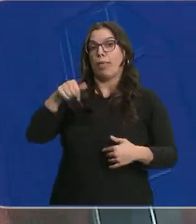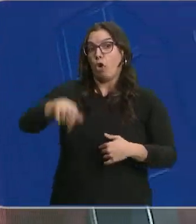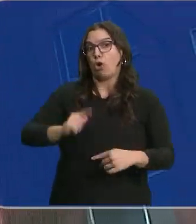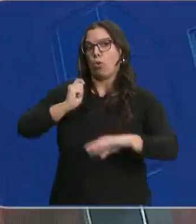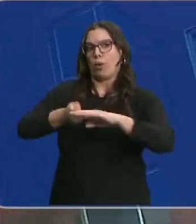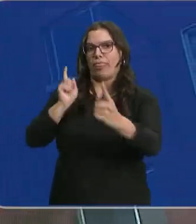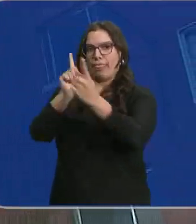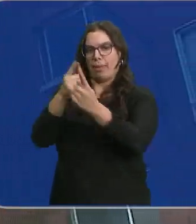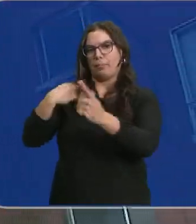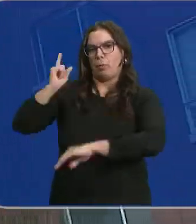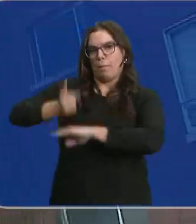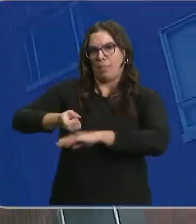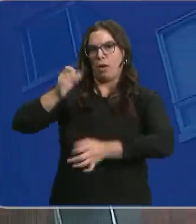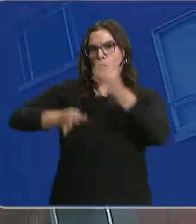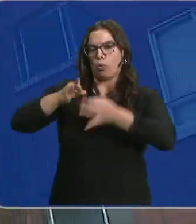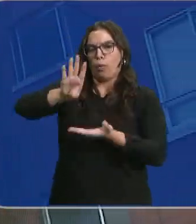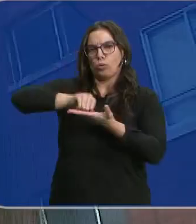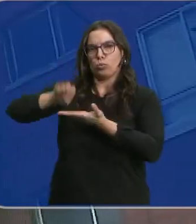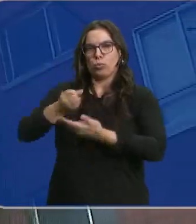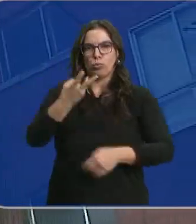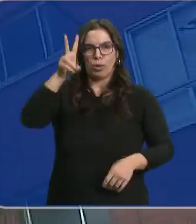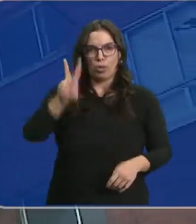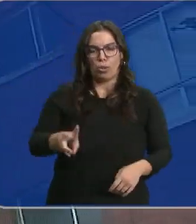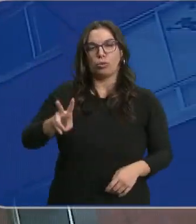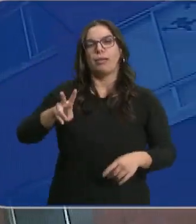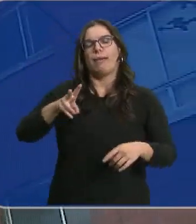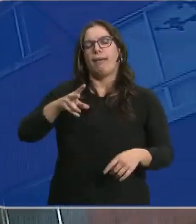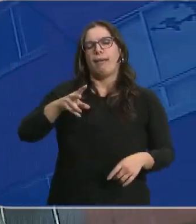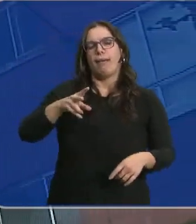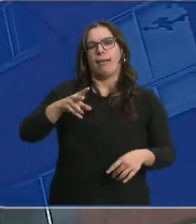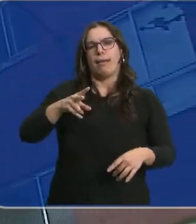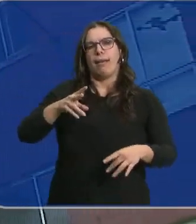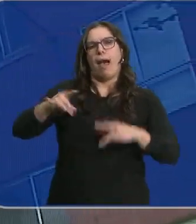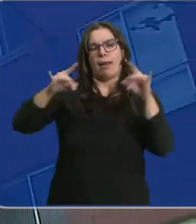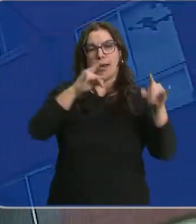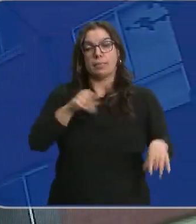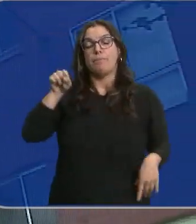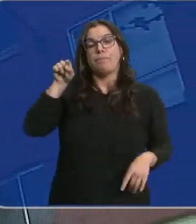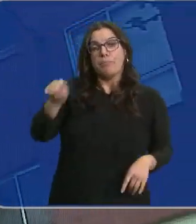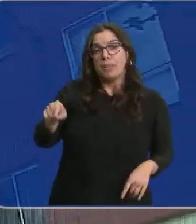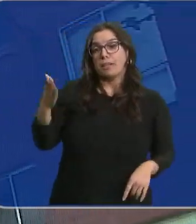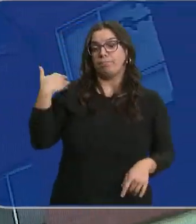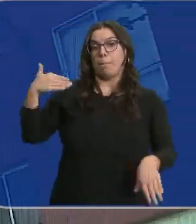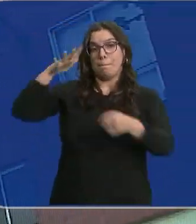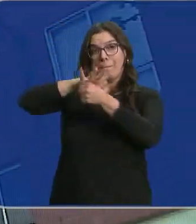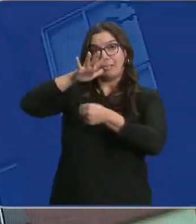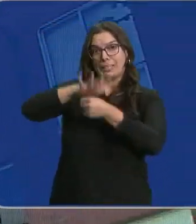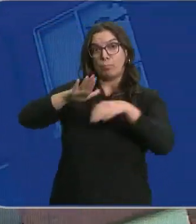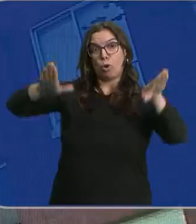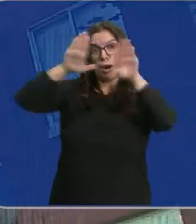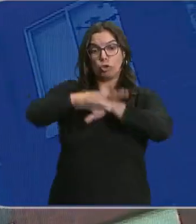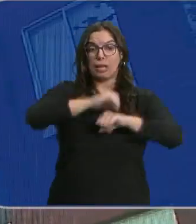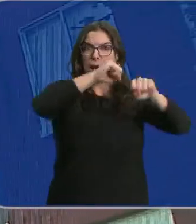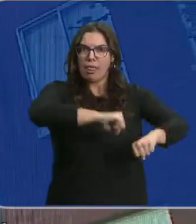judicial, según orden dictada por el juzgado de instrucción número 2 de Arena de San Pedro. Recordamos que la noche del martes, el cadáver de un anciano